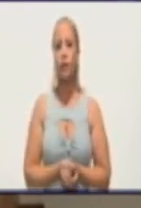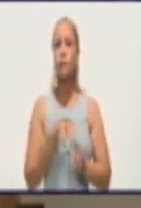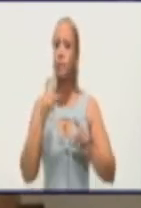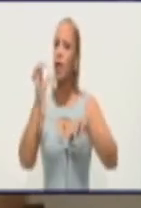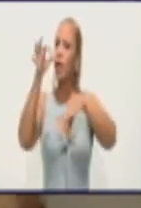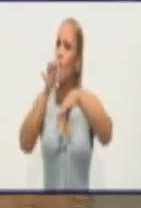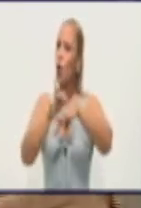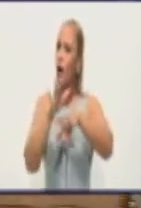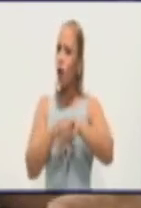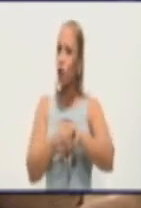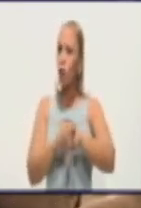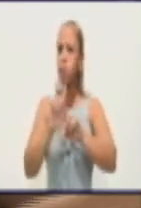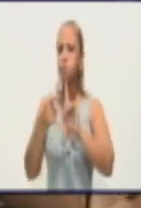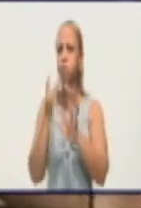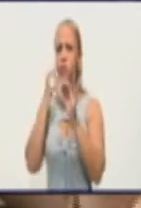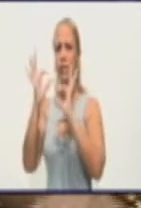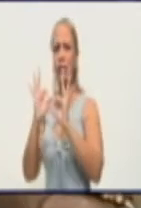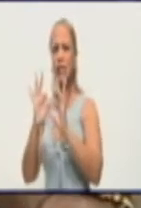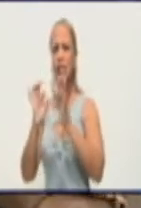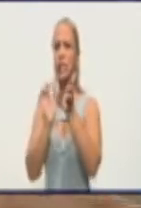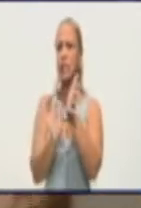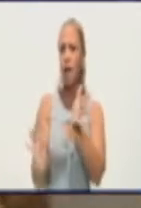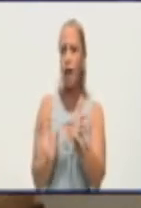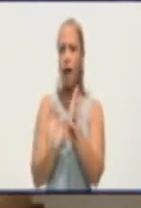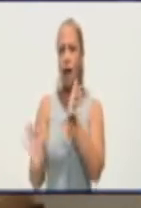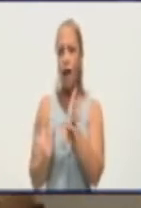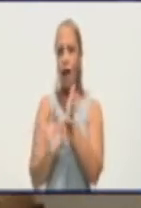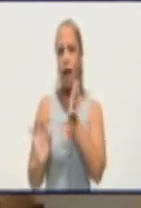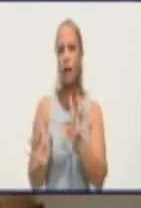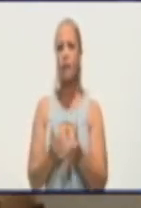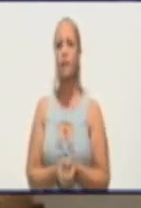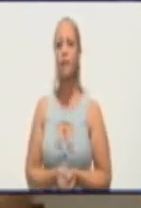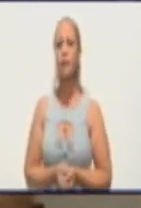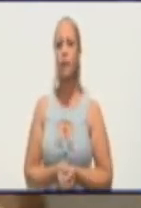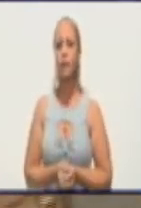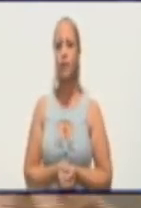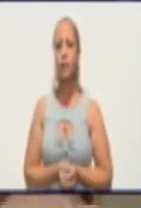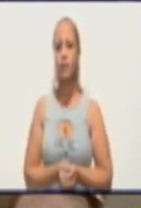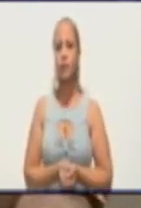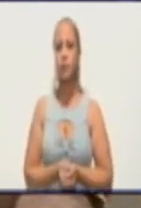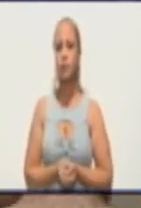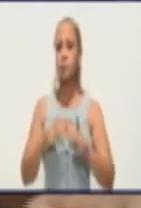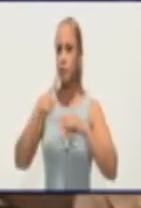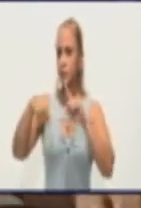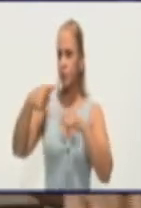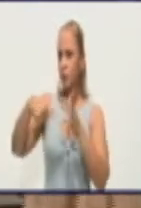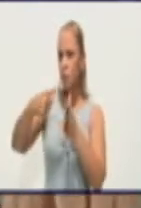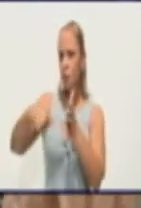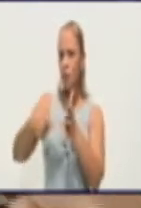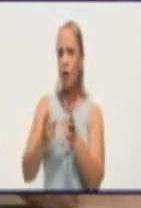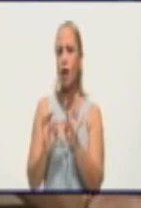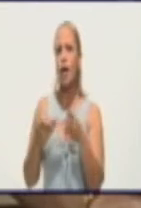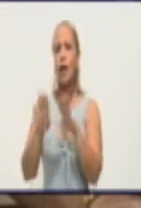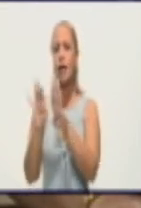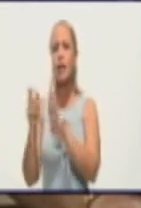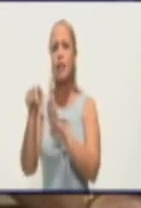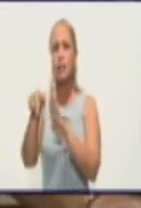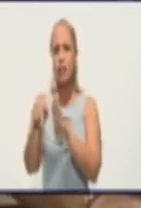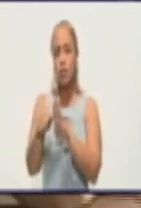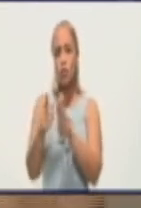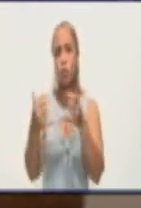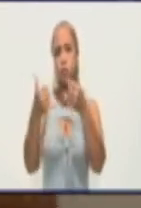el calle rosero que estamos llenando la red también que tiene que ver con la canasta básica ahora lo que se van a abrir son subestaciones de esa distribución de